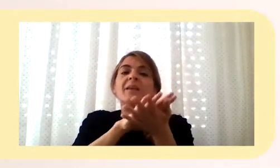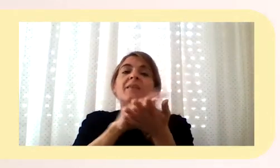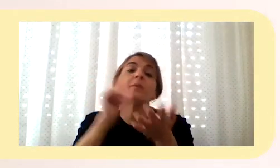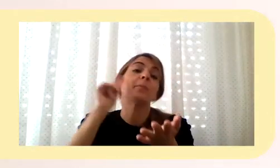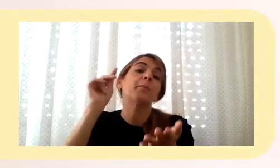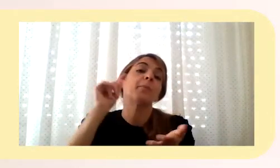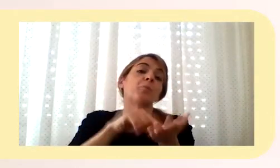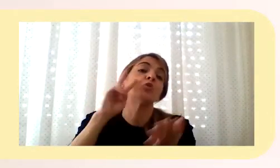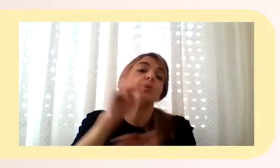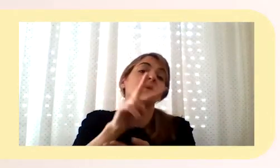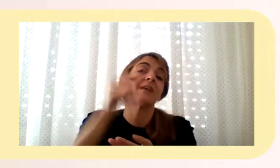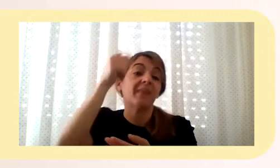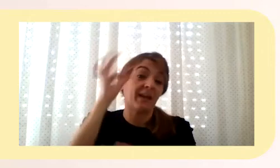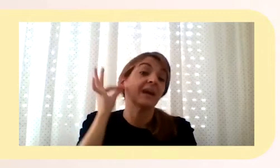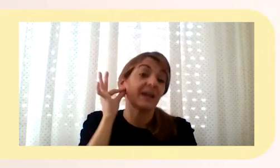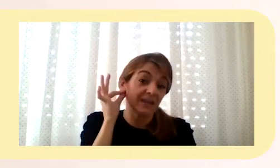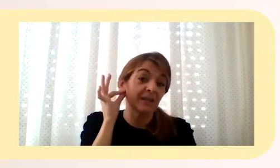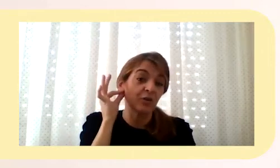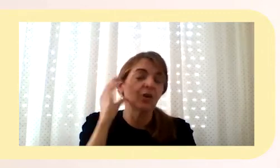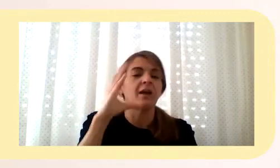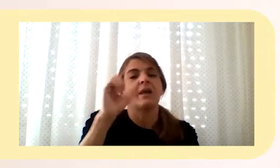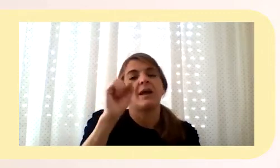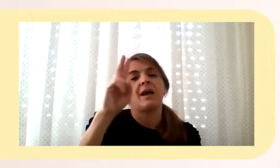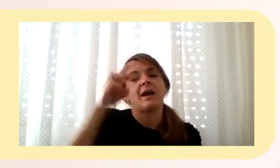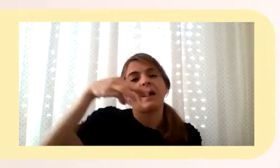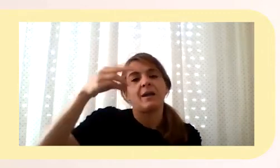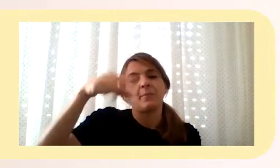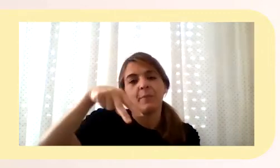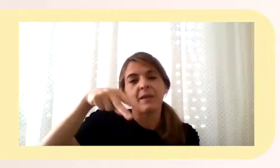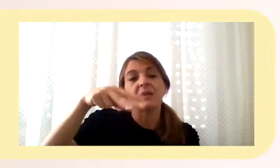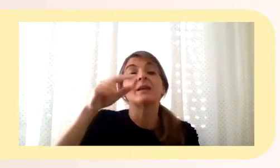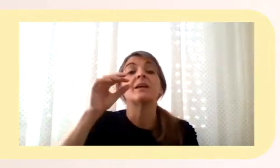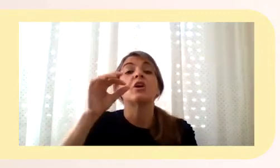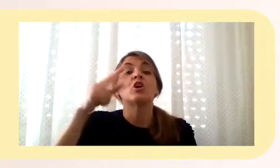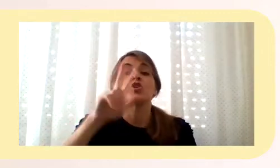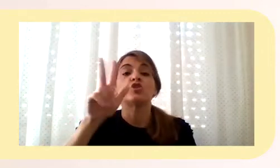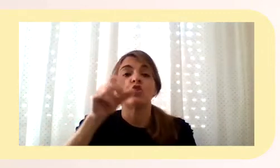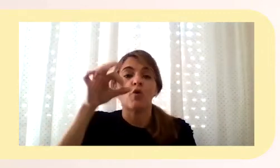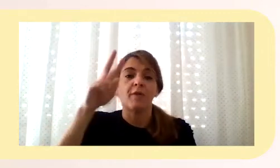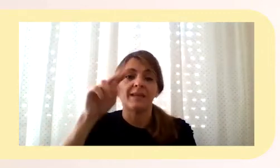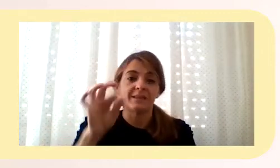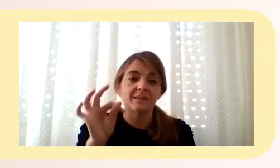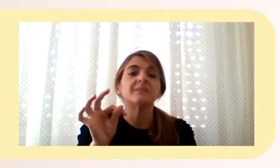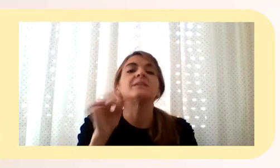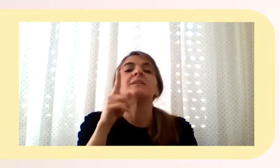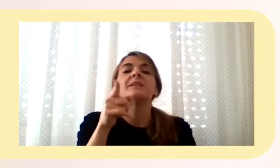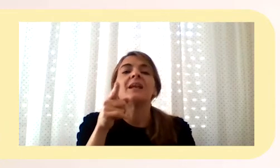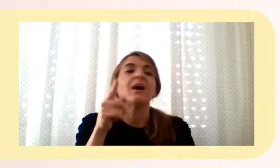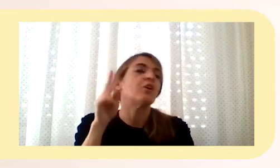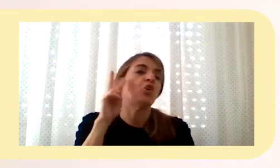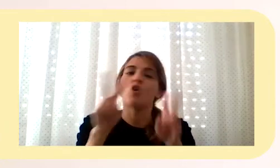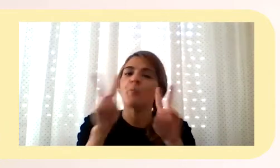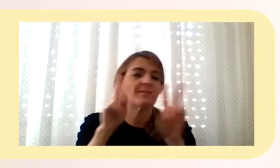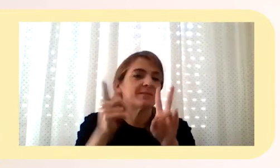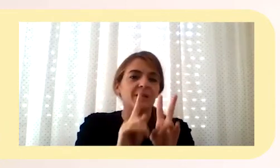género, Carme Valls Llobet, que nos hablará desde su dilatada experiencia acerca de la invisibilidad de las mujeres y su